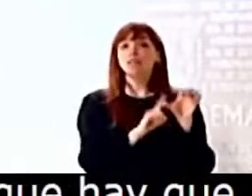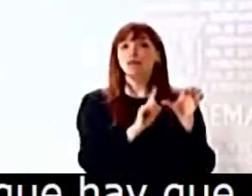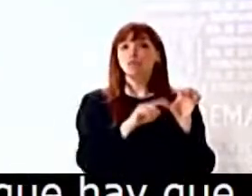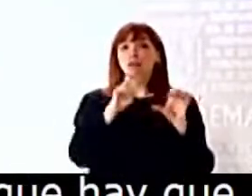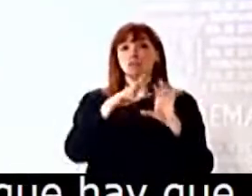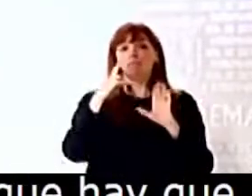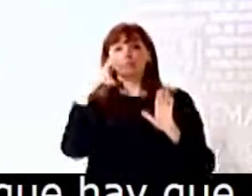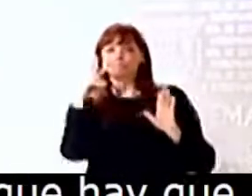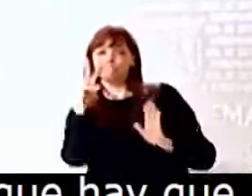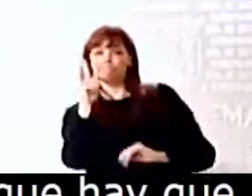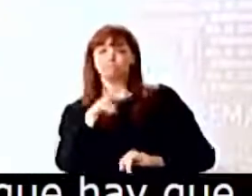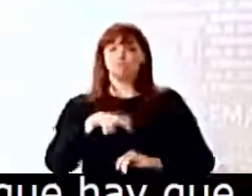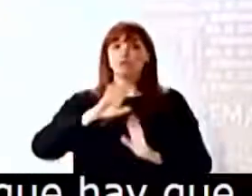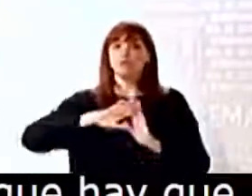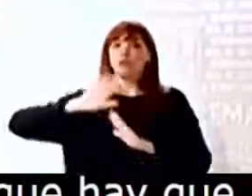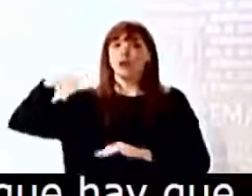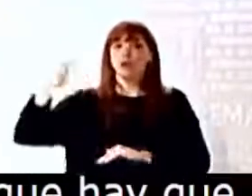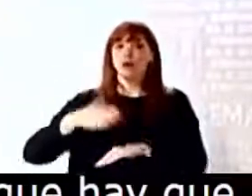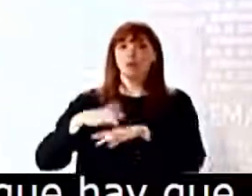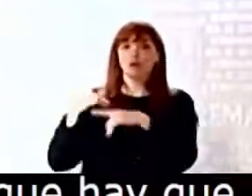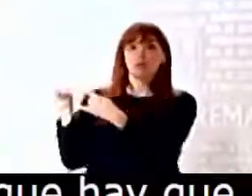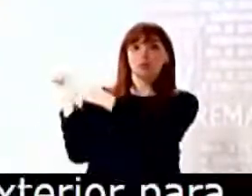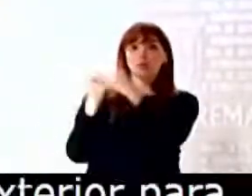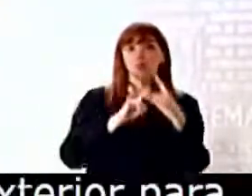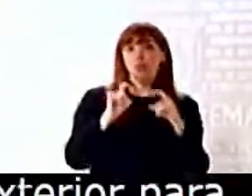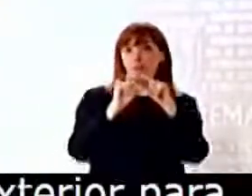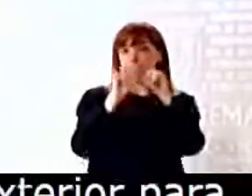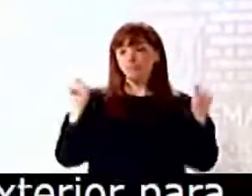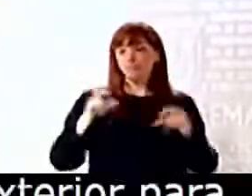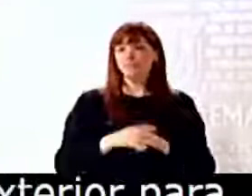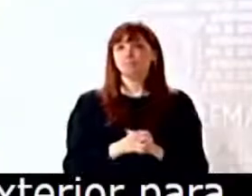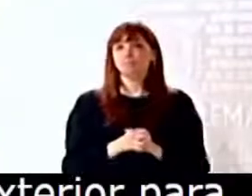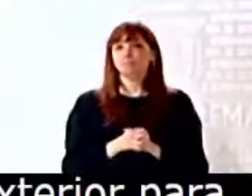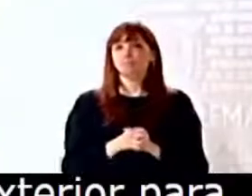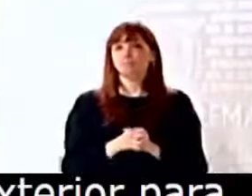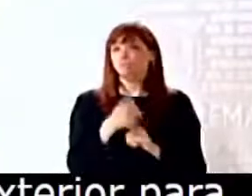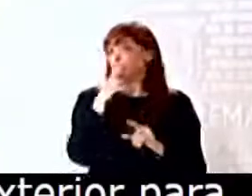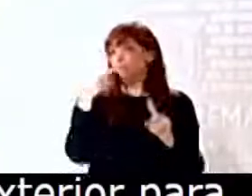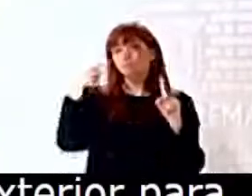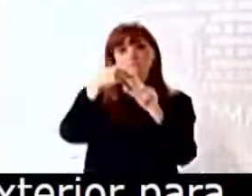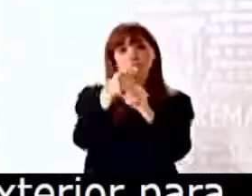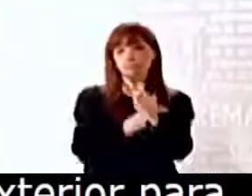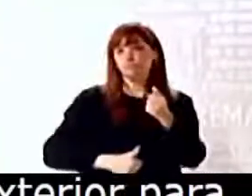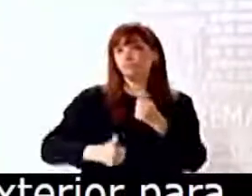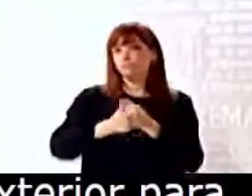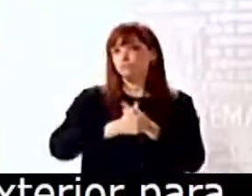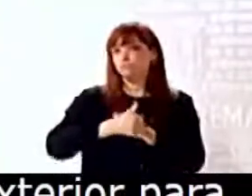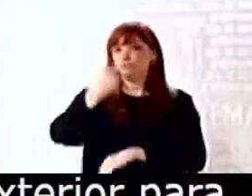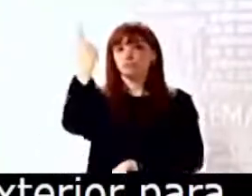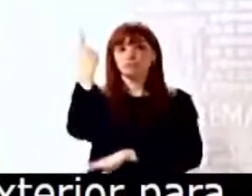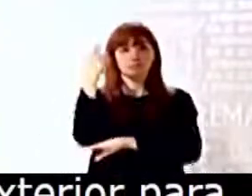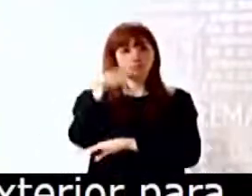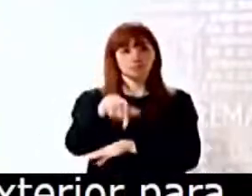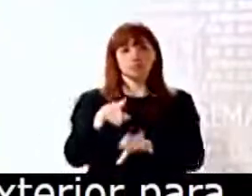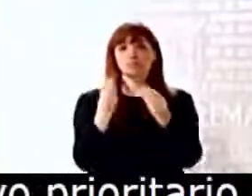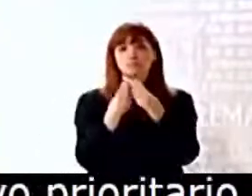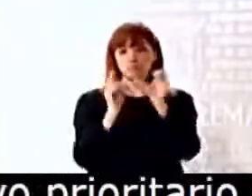exterior para atraer inversiones, porque ese es el objetivo prioritario de la Junta de